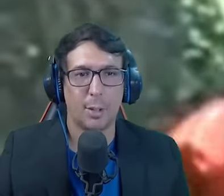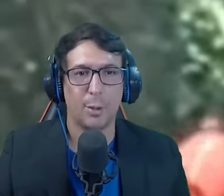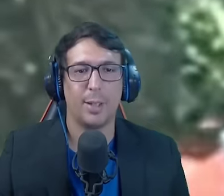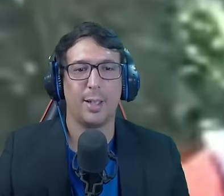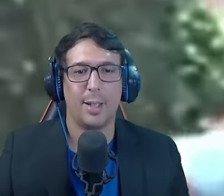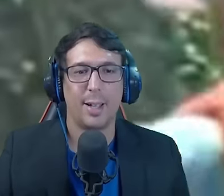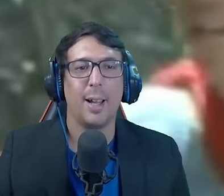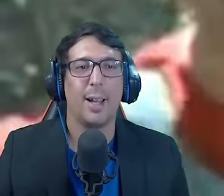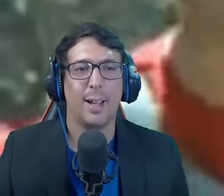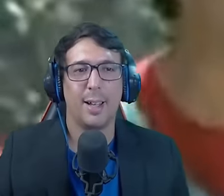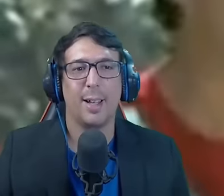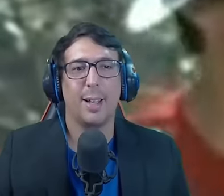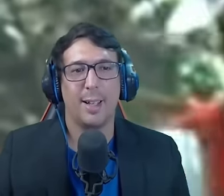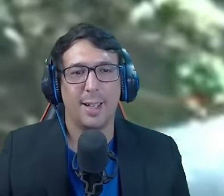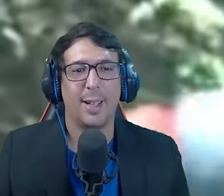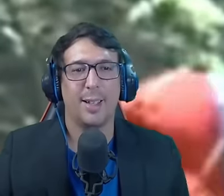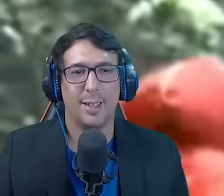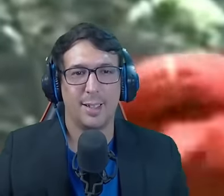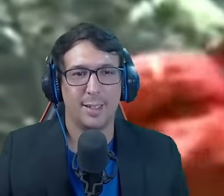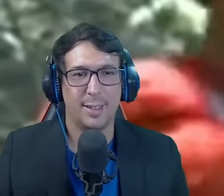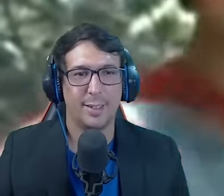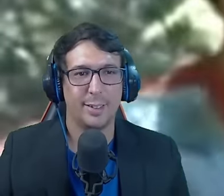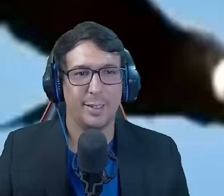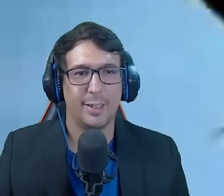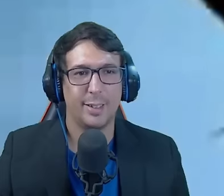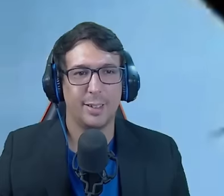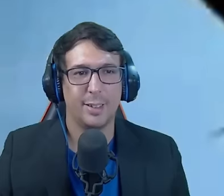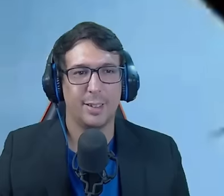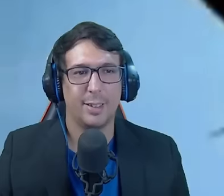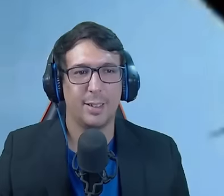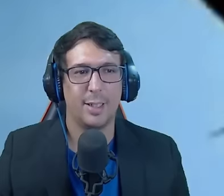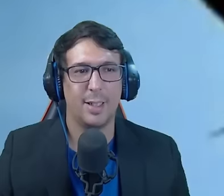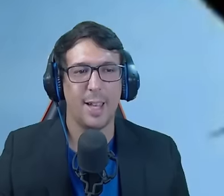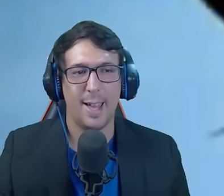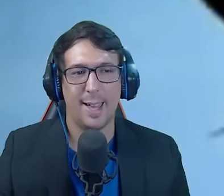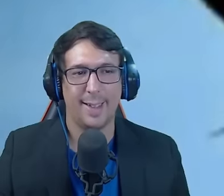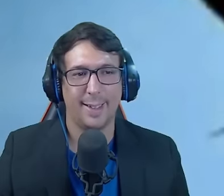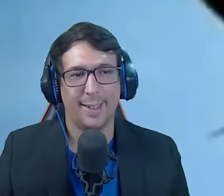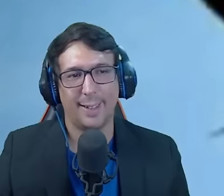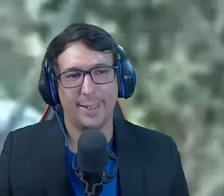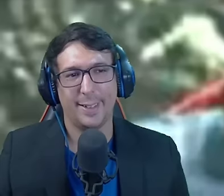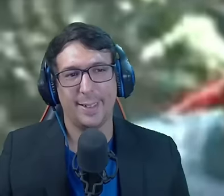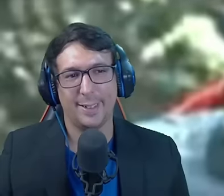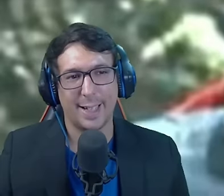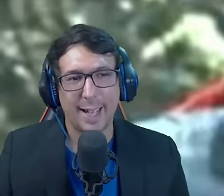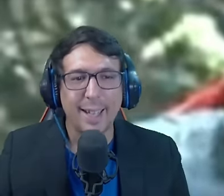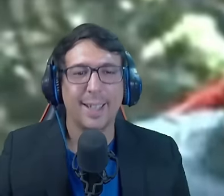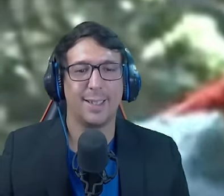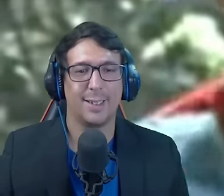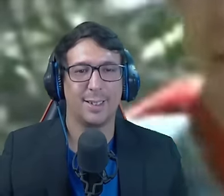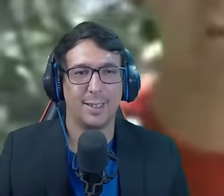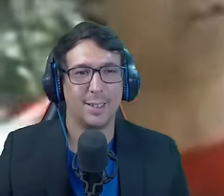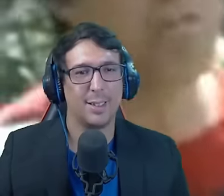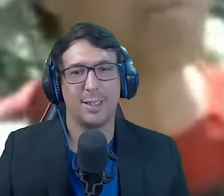nombre a las criaturas cosas que uno se va encontrando. Por ejemplo, a ti, pájaro inmenso, te llamaré cóndor. Okay. No sé